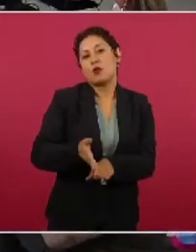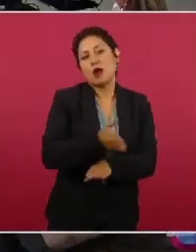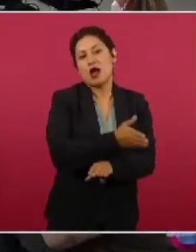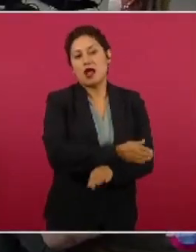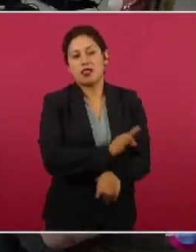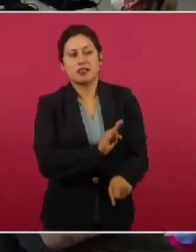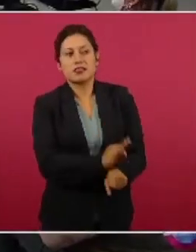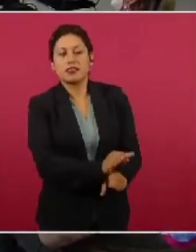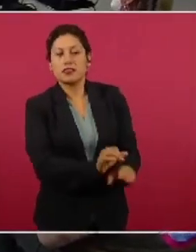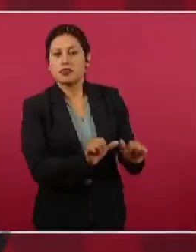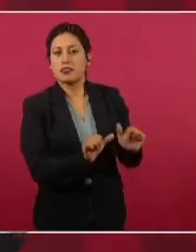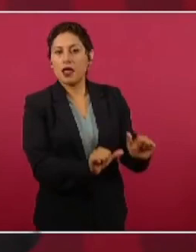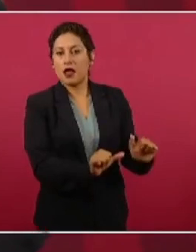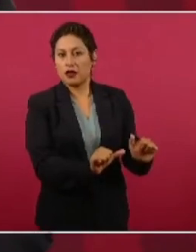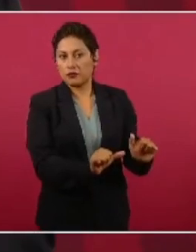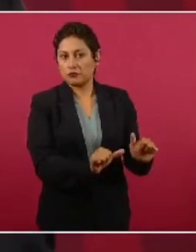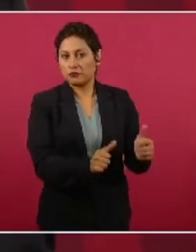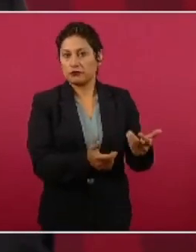sin